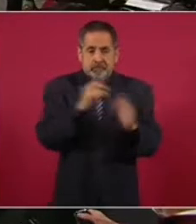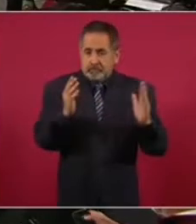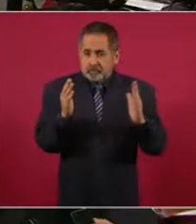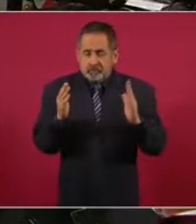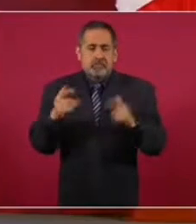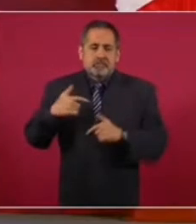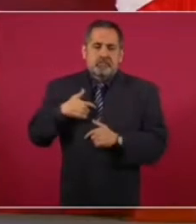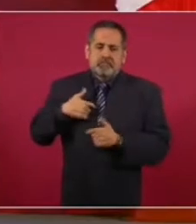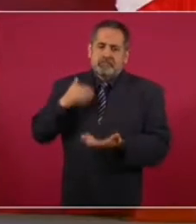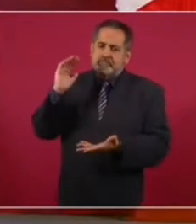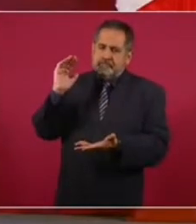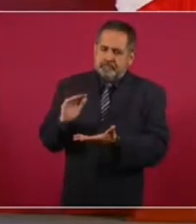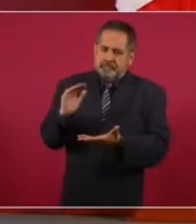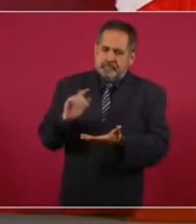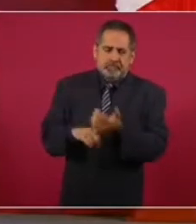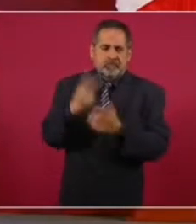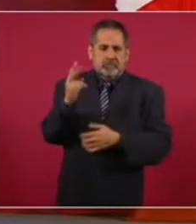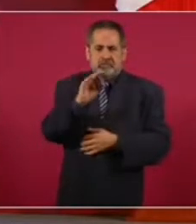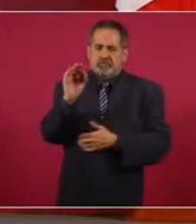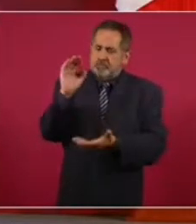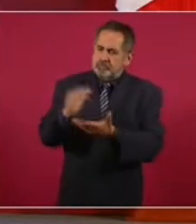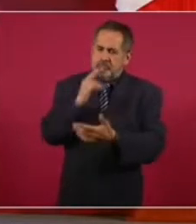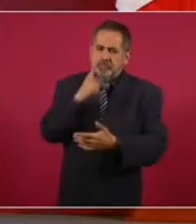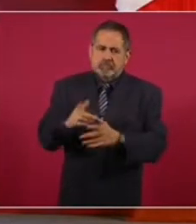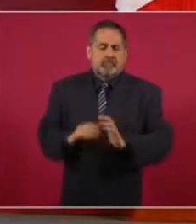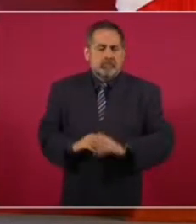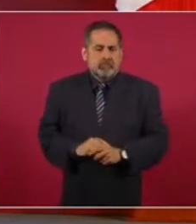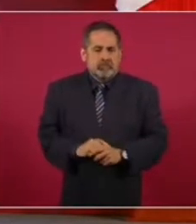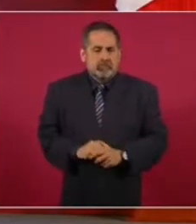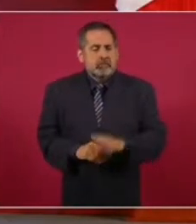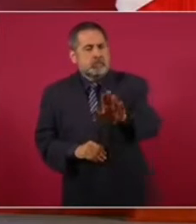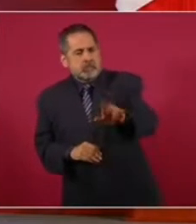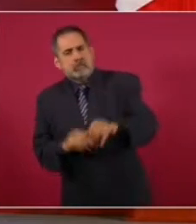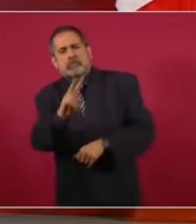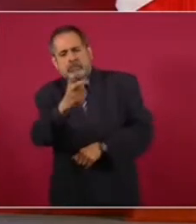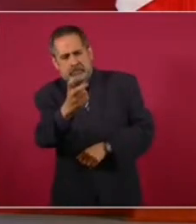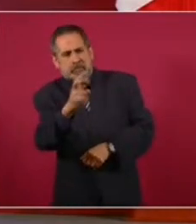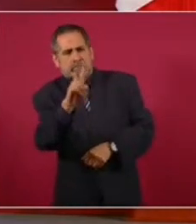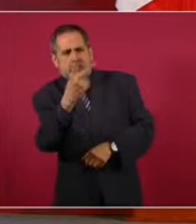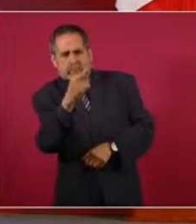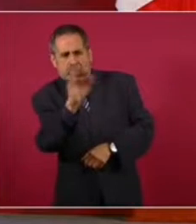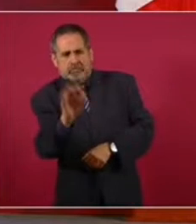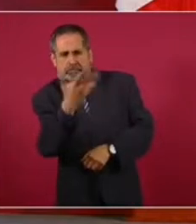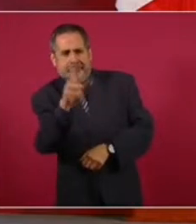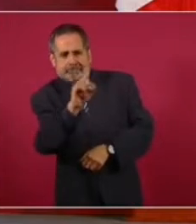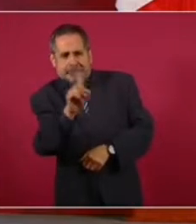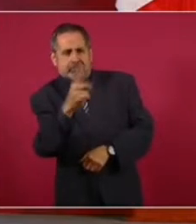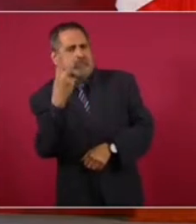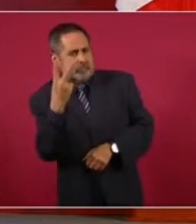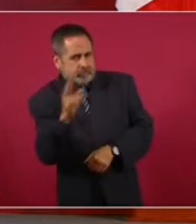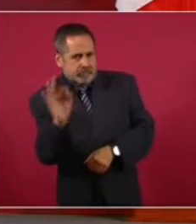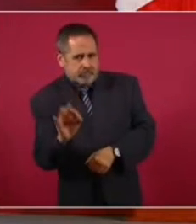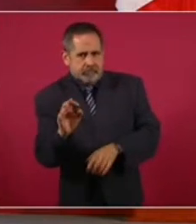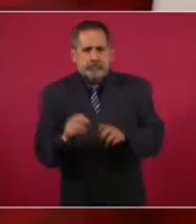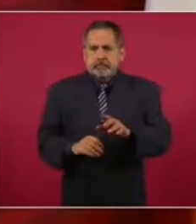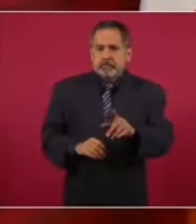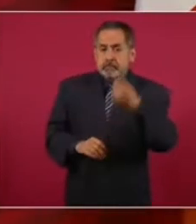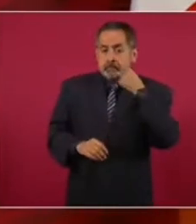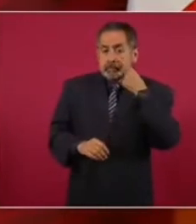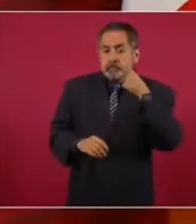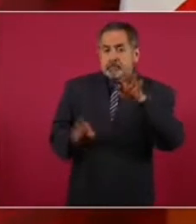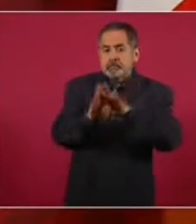mínimo, es una disminución del 2%. Eso sí, 2%, no 10%. Por eso, pero nosotros